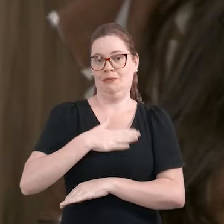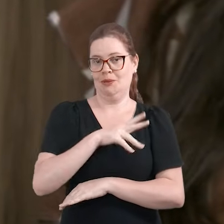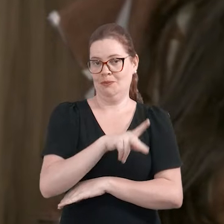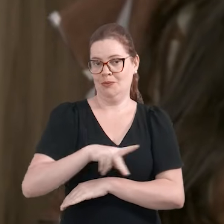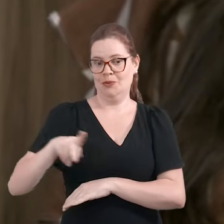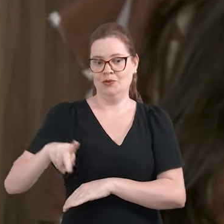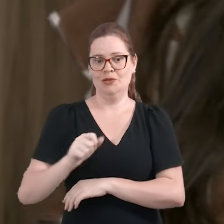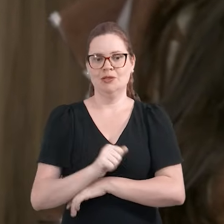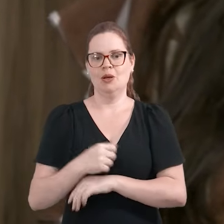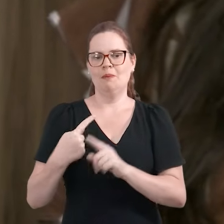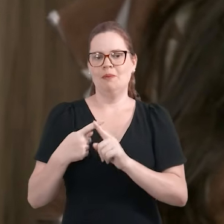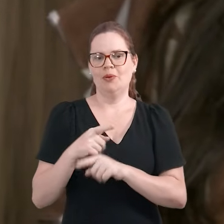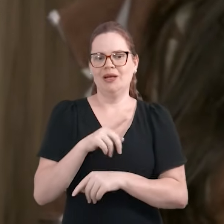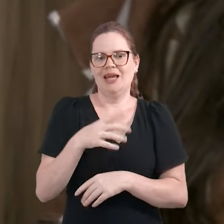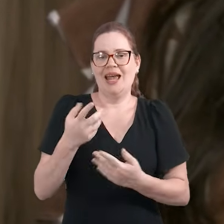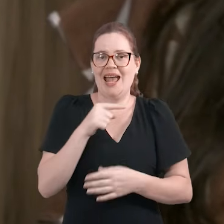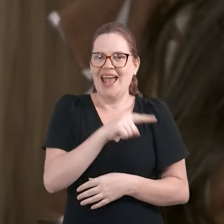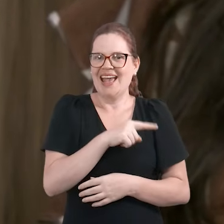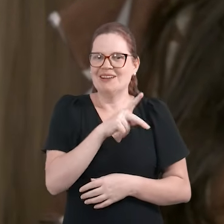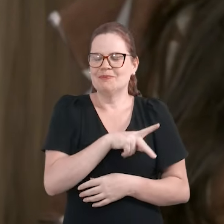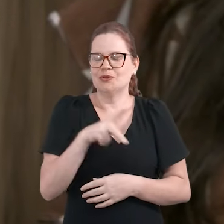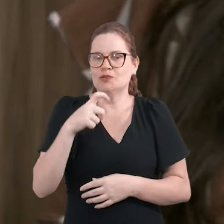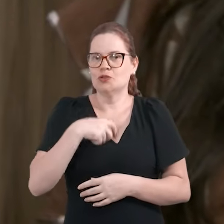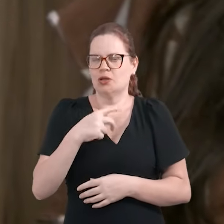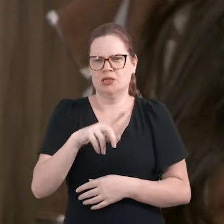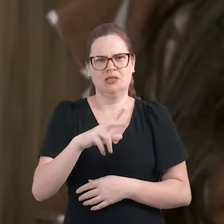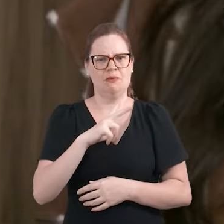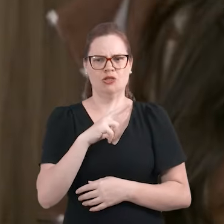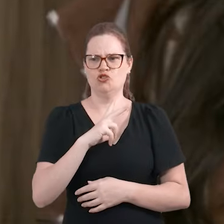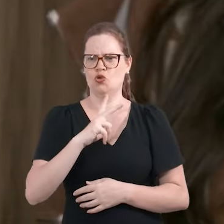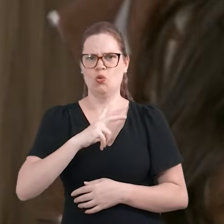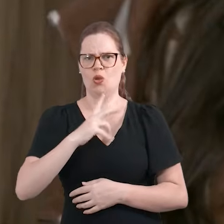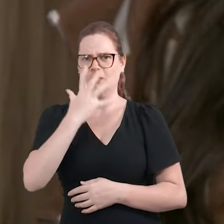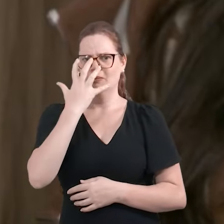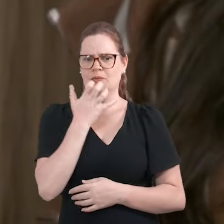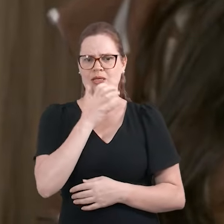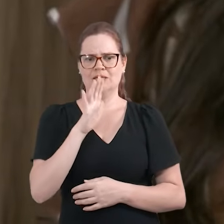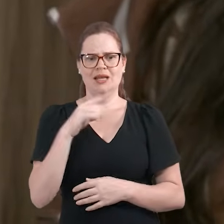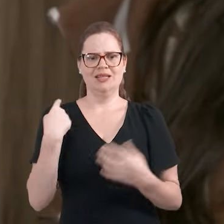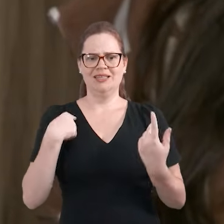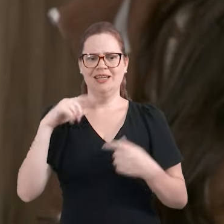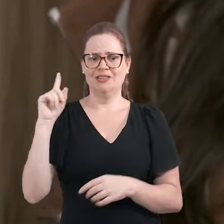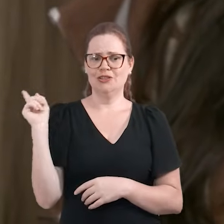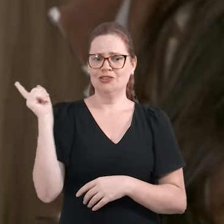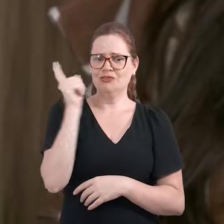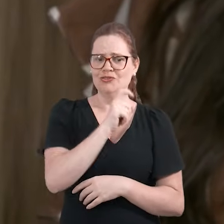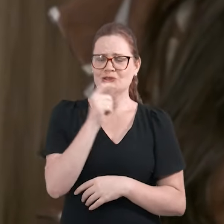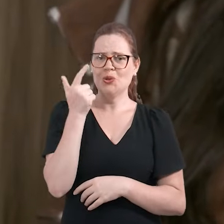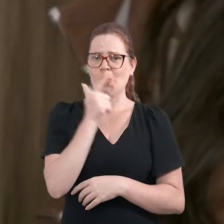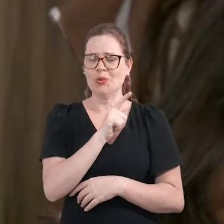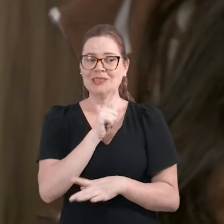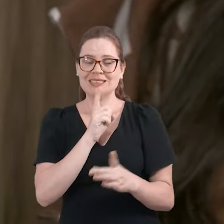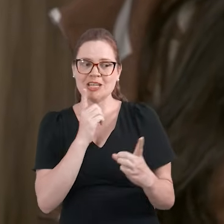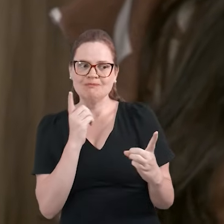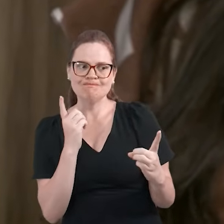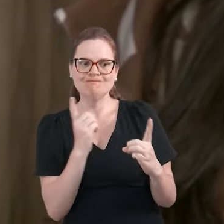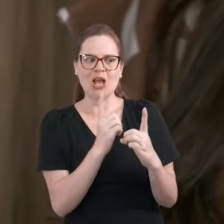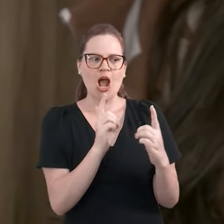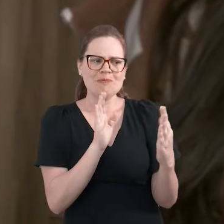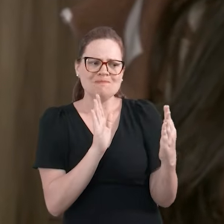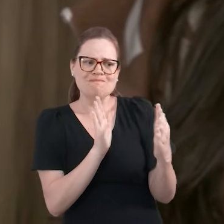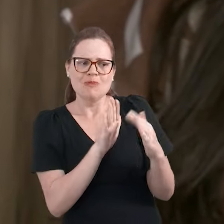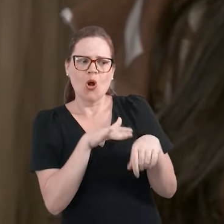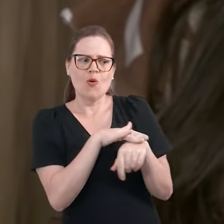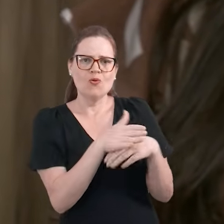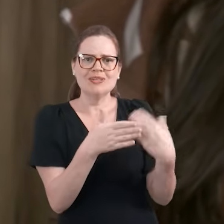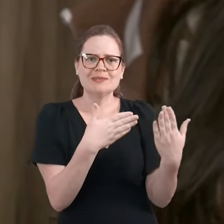muy estricta y siempre es muy difícil para mí estar más cerca de ella. Entonces, yo voy a contar cómo